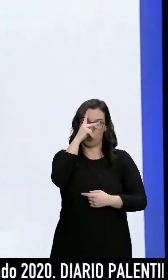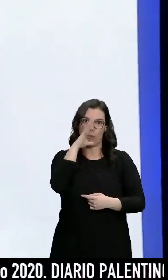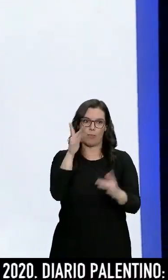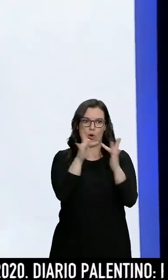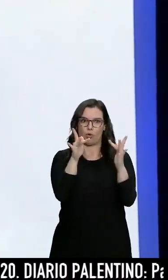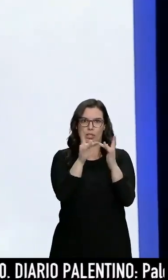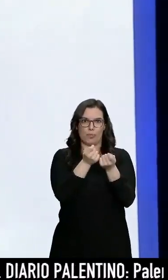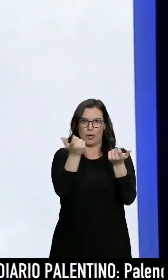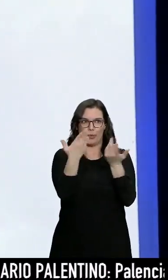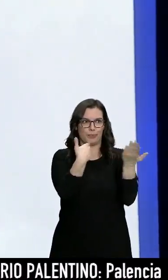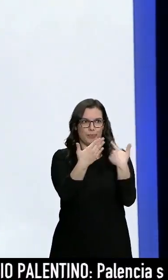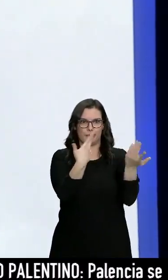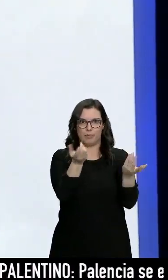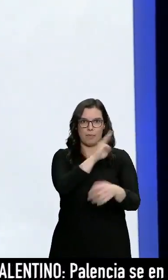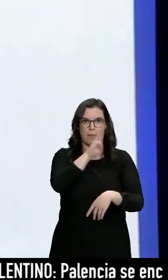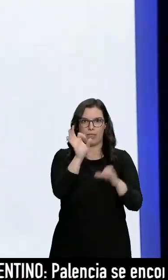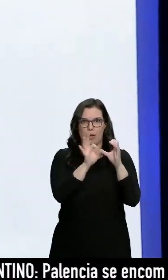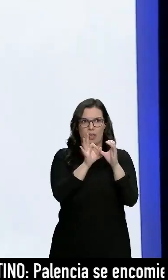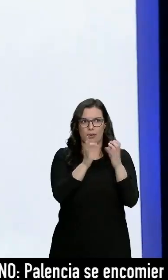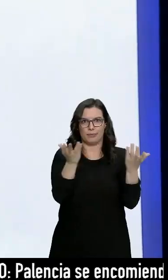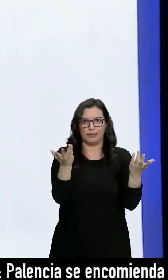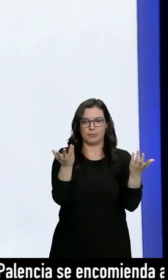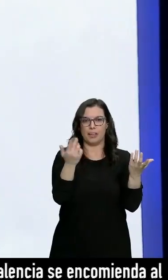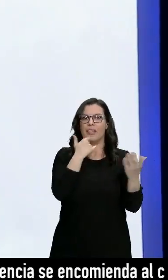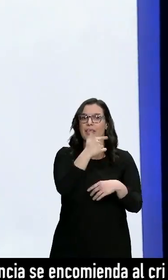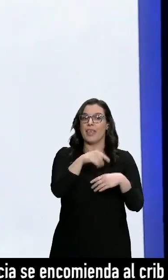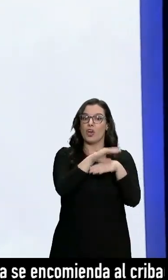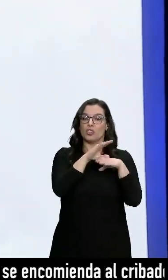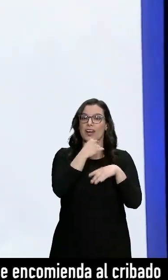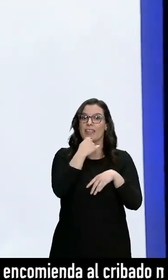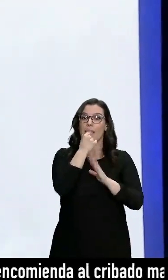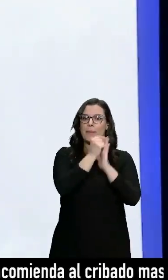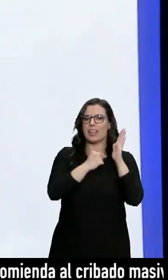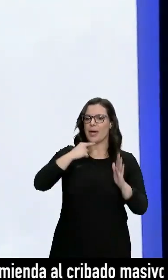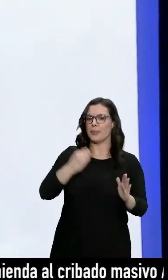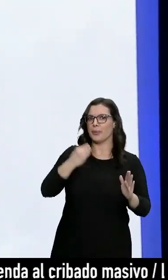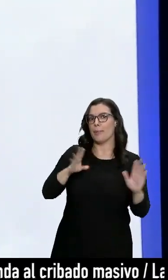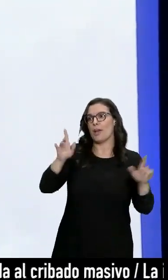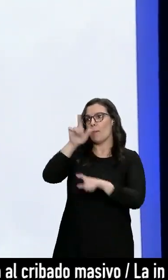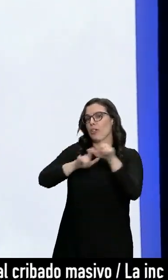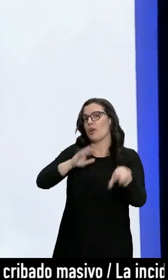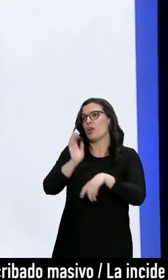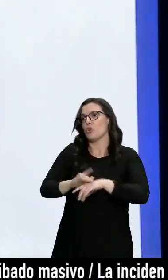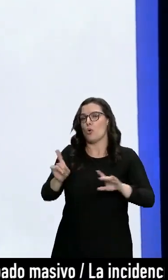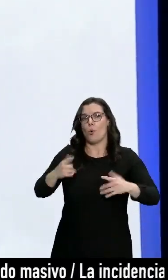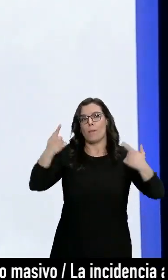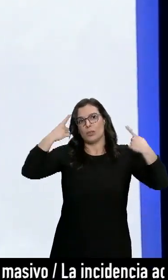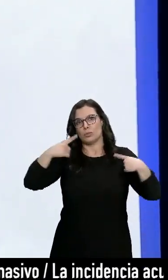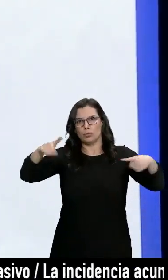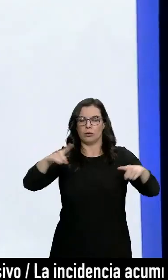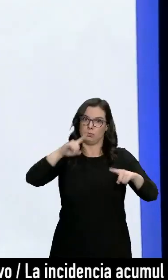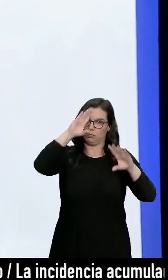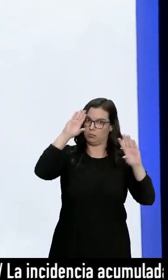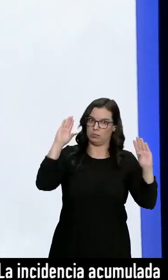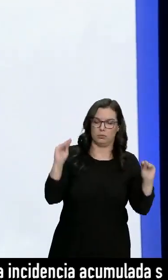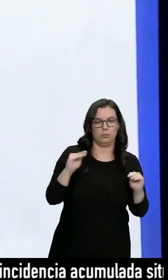y León, Partido Popular y Ciudadanos. Ella ha dicho que las medidas que implementó la Junta eran muy buenas, pero es que la gente no ha hecho caso. Me parece inaudito,